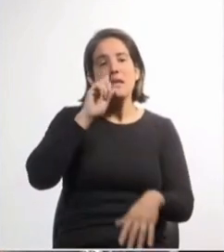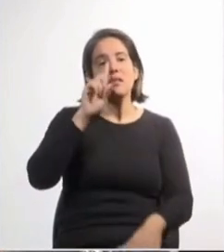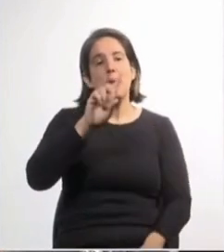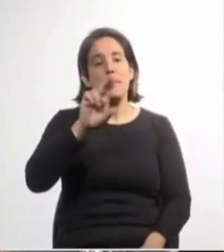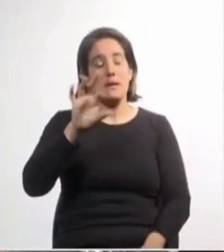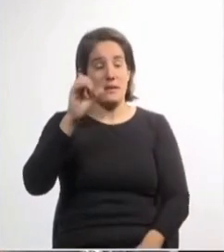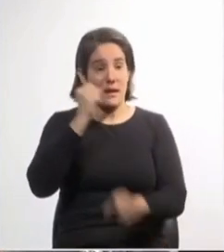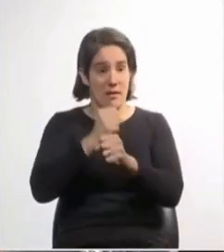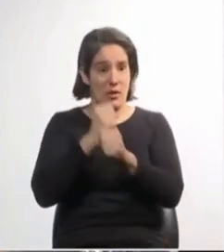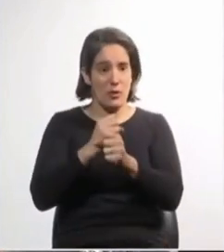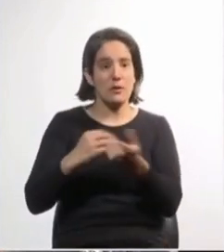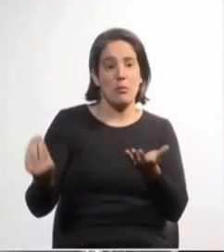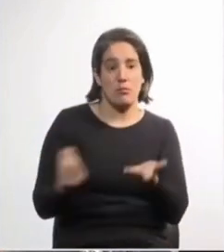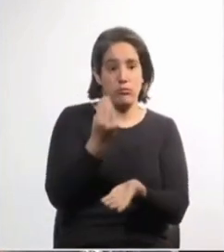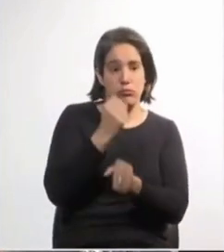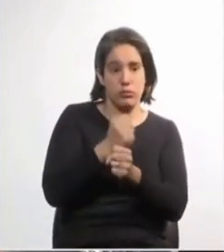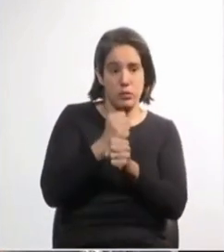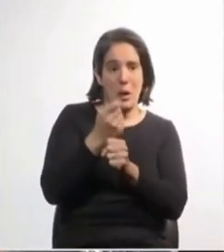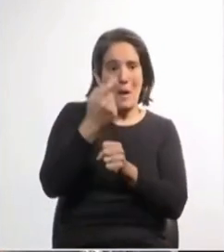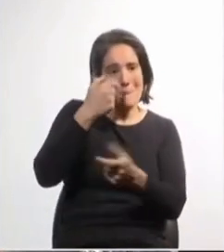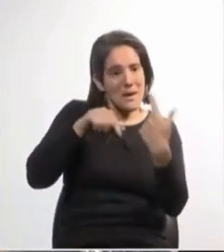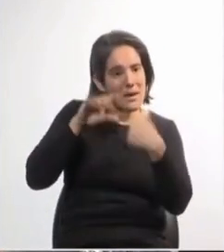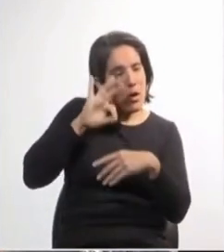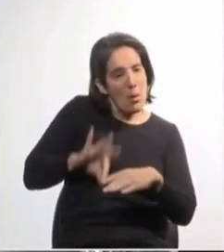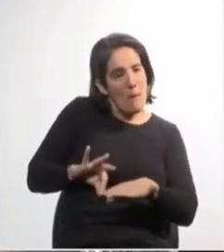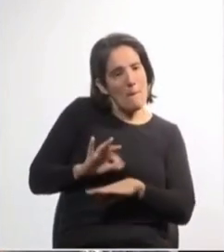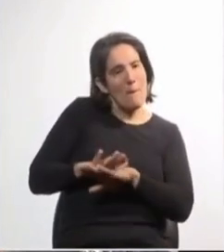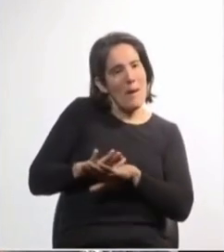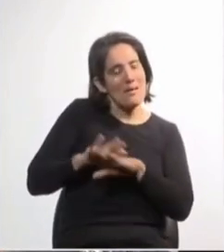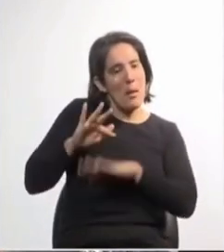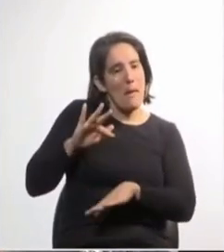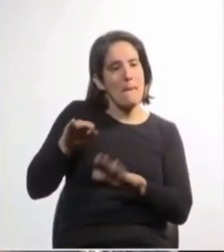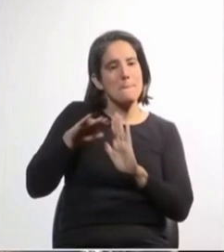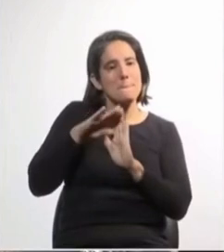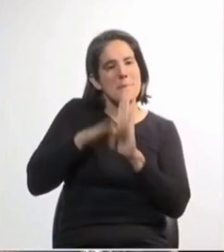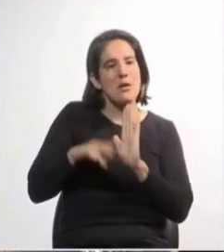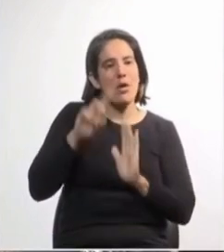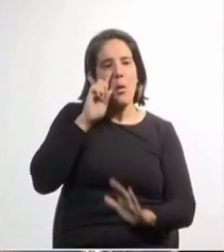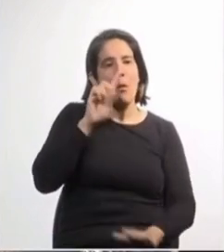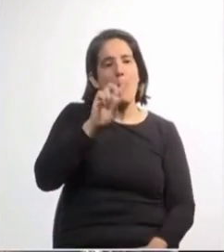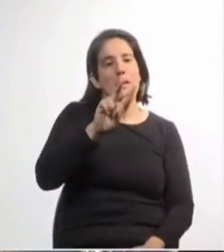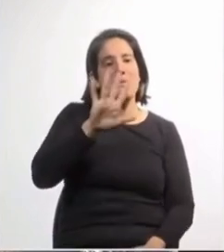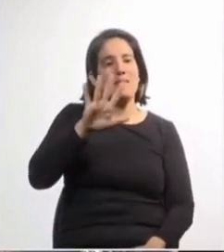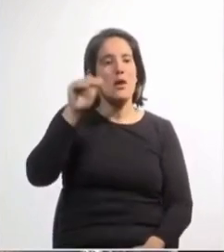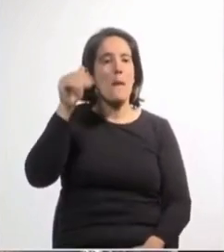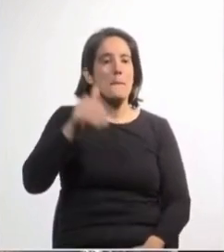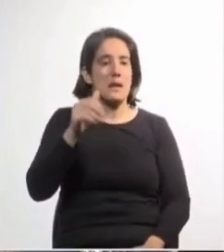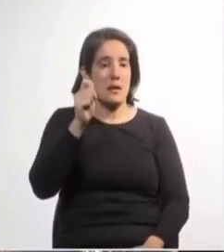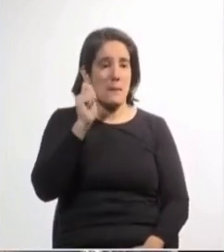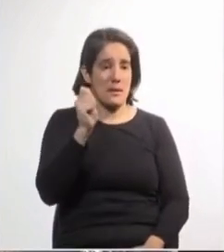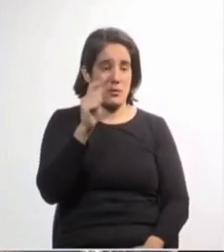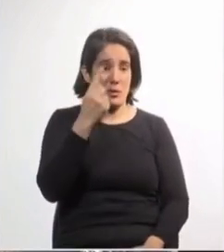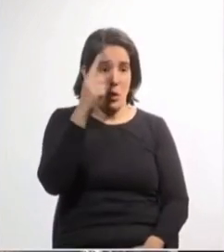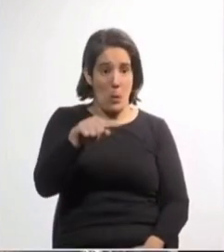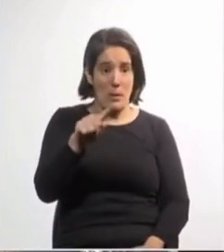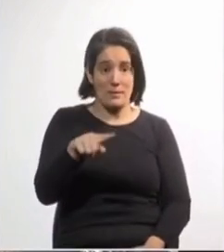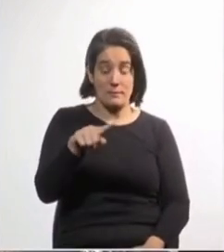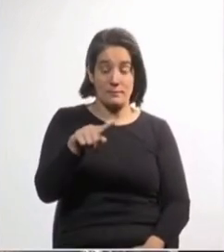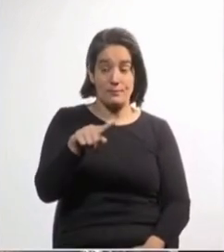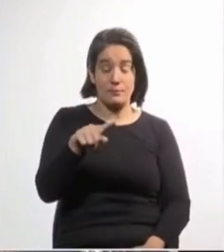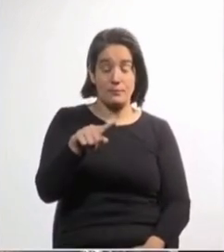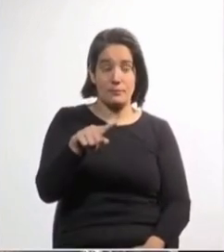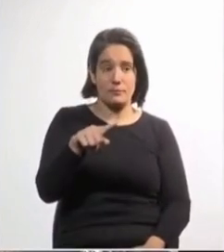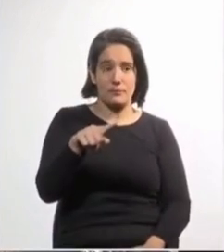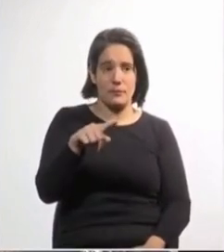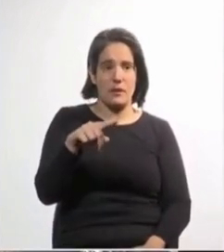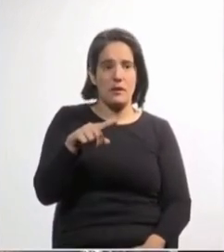en 2019 que cobran un salario menor a 25.000 pesos líquidos. Hay también un